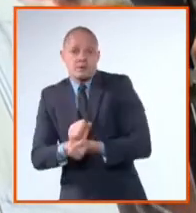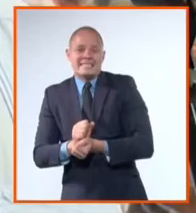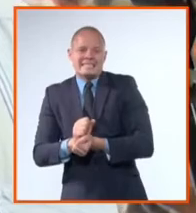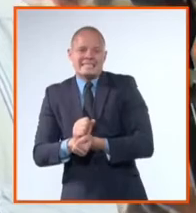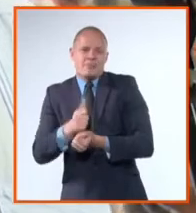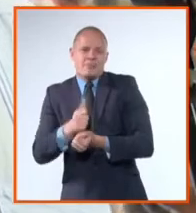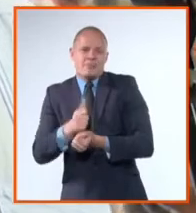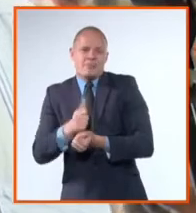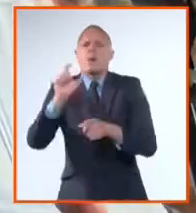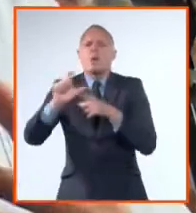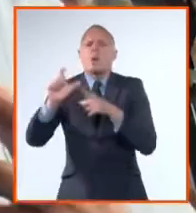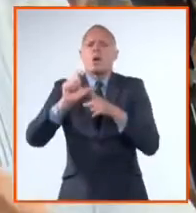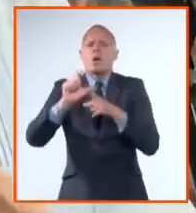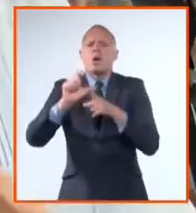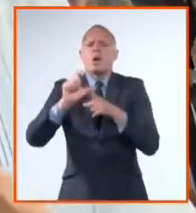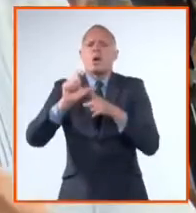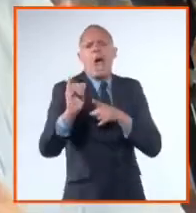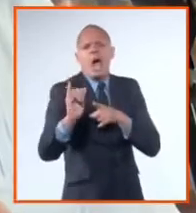tratando de